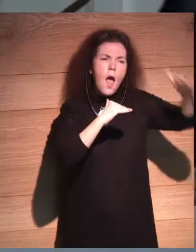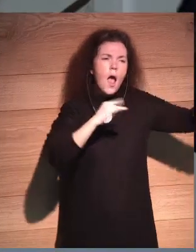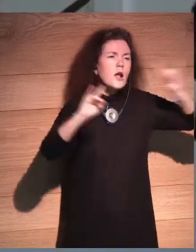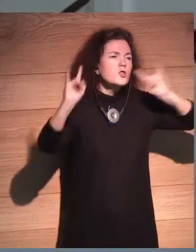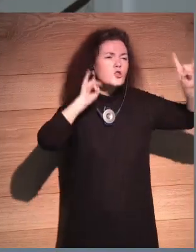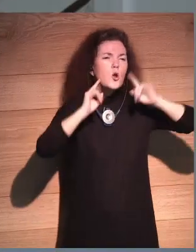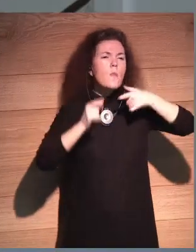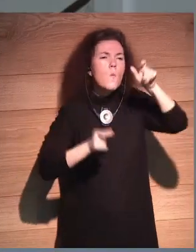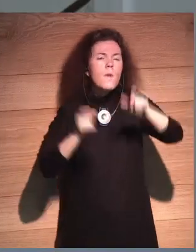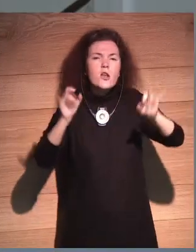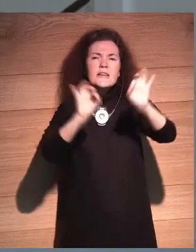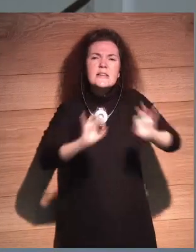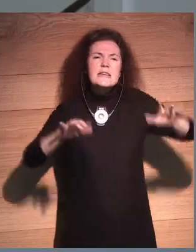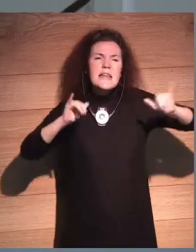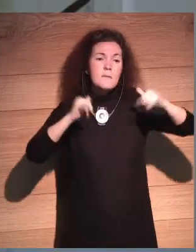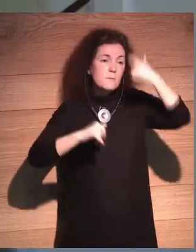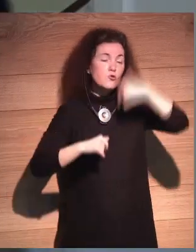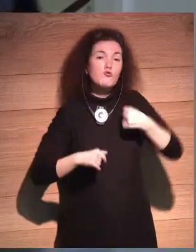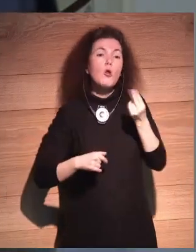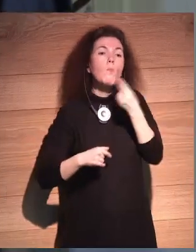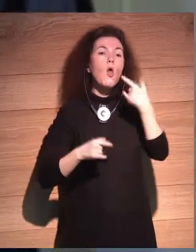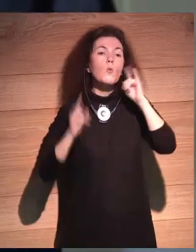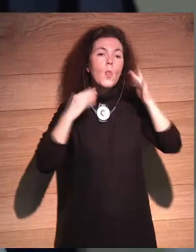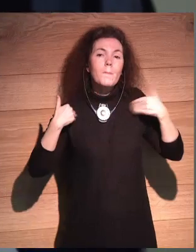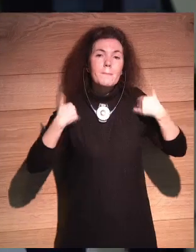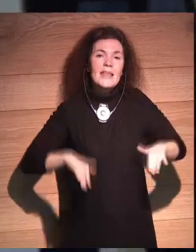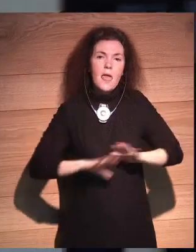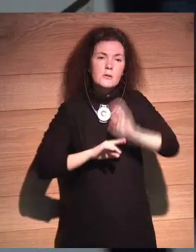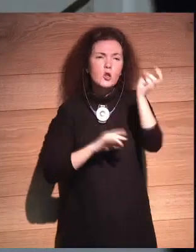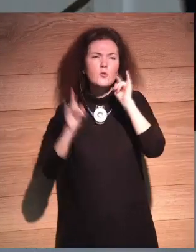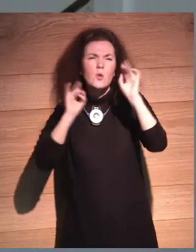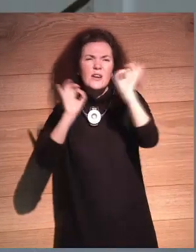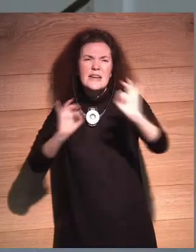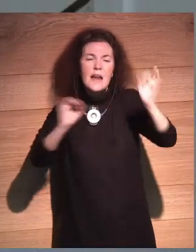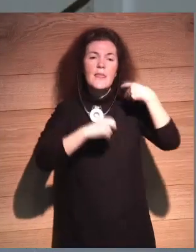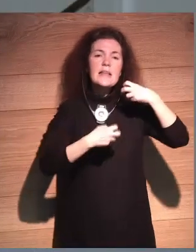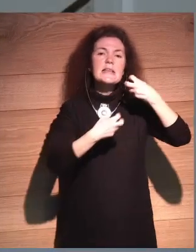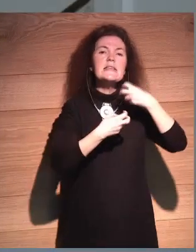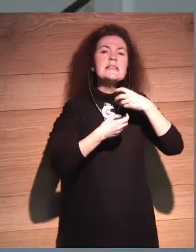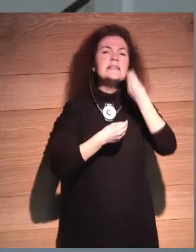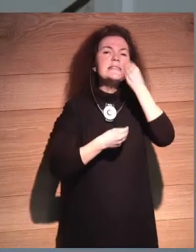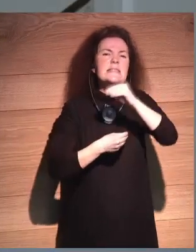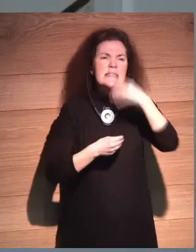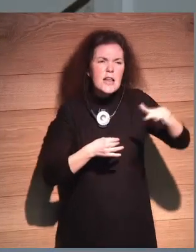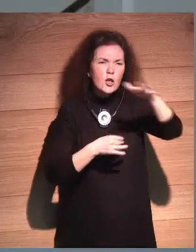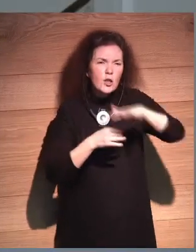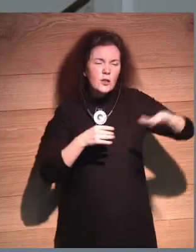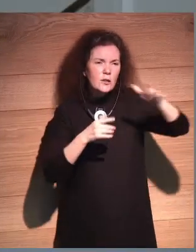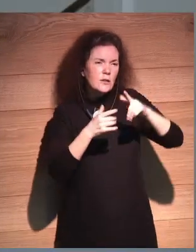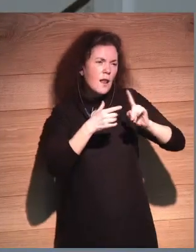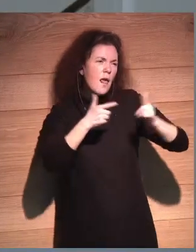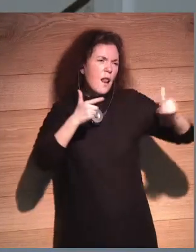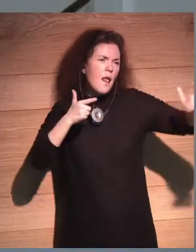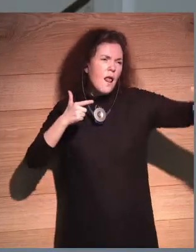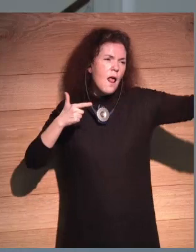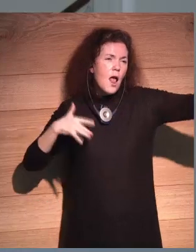sonido humano, aparte de los que yo mismo producía. En medio del hielo, en lo más remoto de aquella nada ingente y